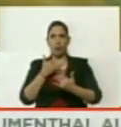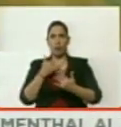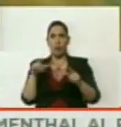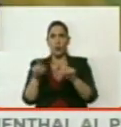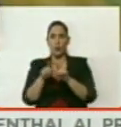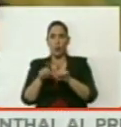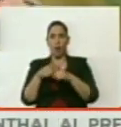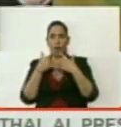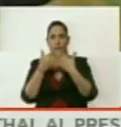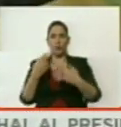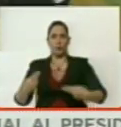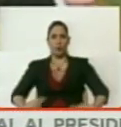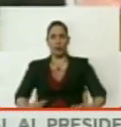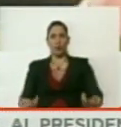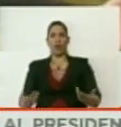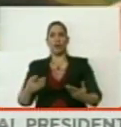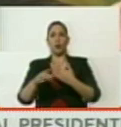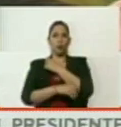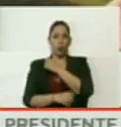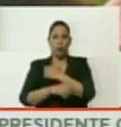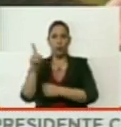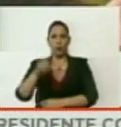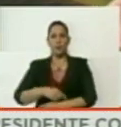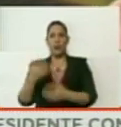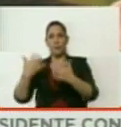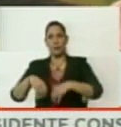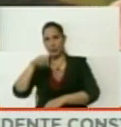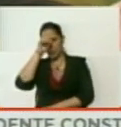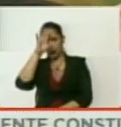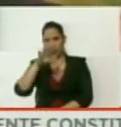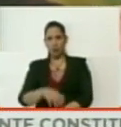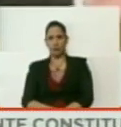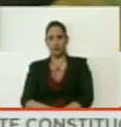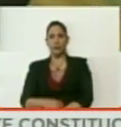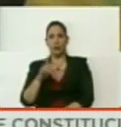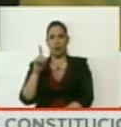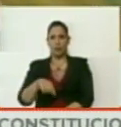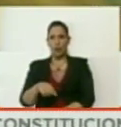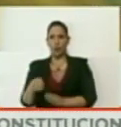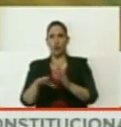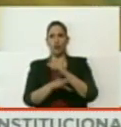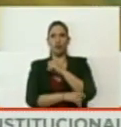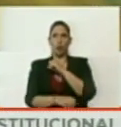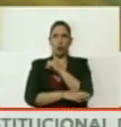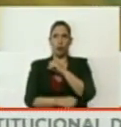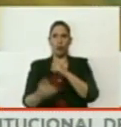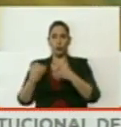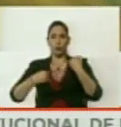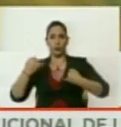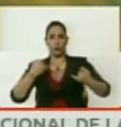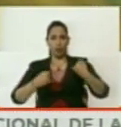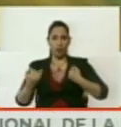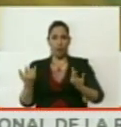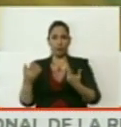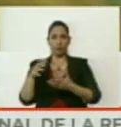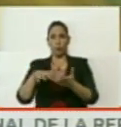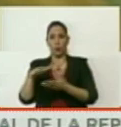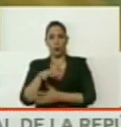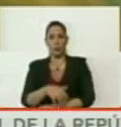la robaron, como han fallado con Cristalex, que están a punto de robárselo también, sufrirán las consecuencias.